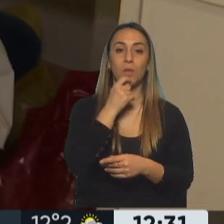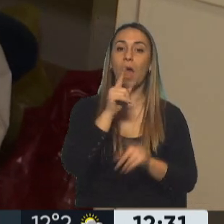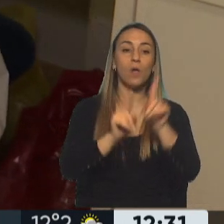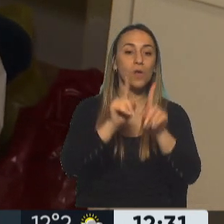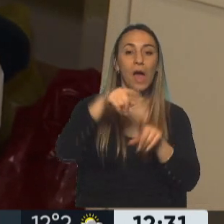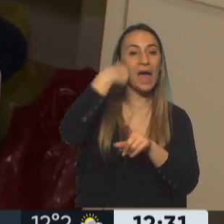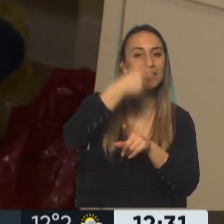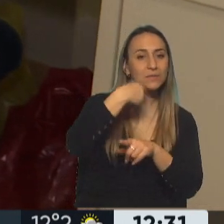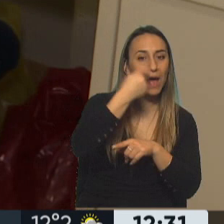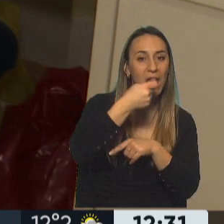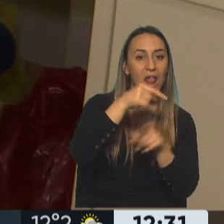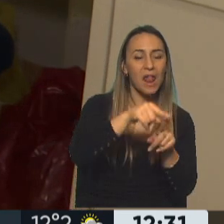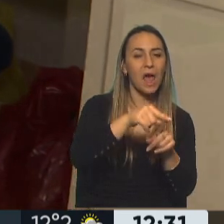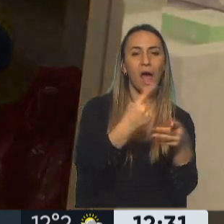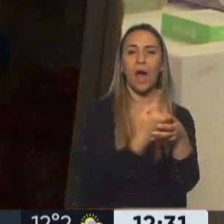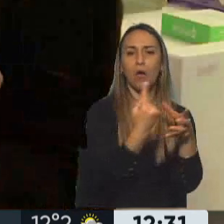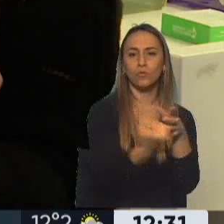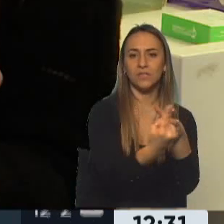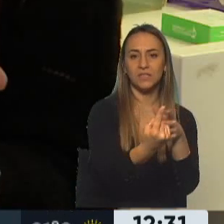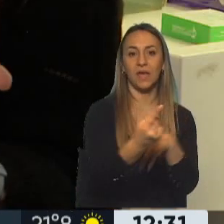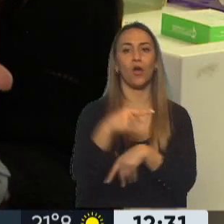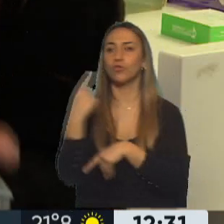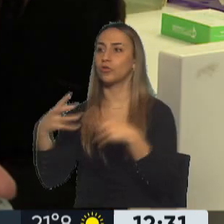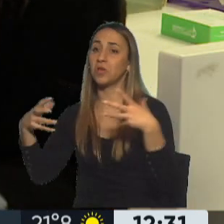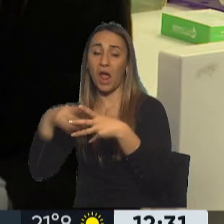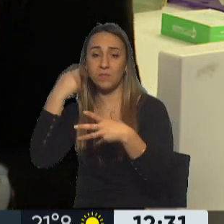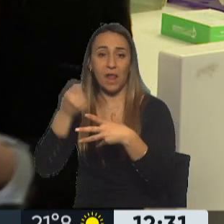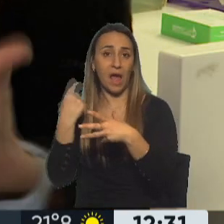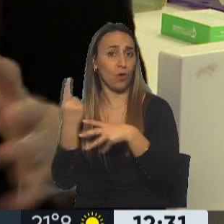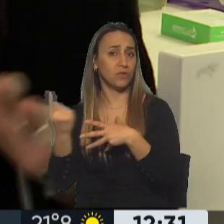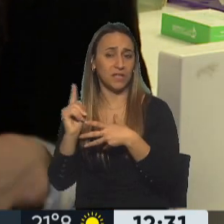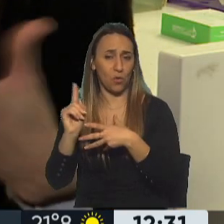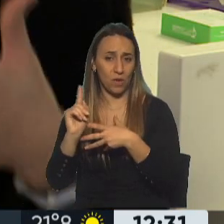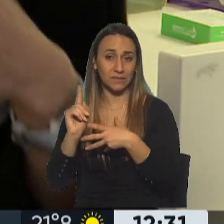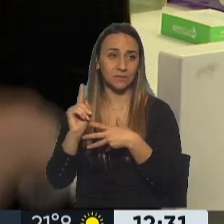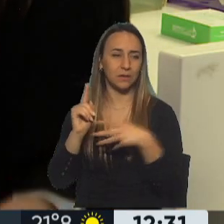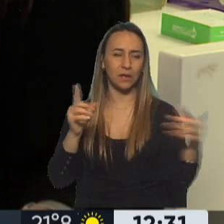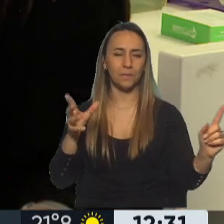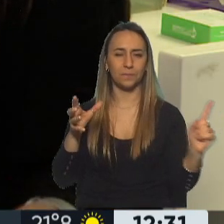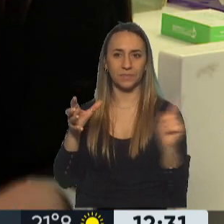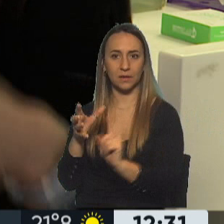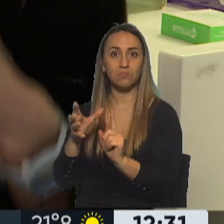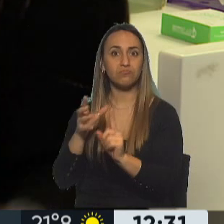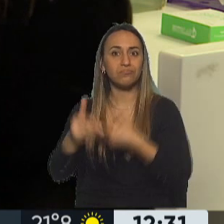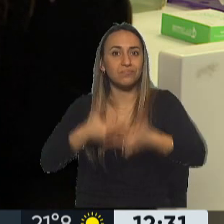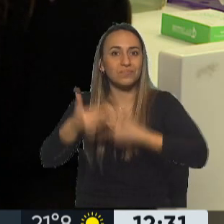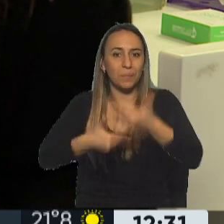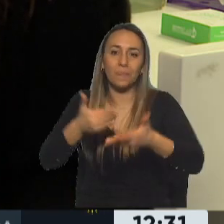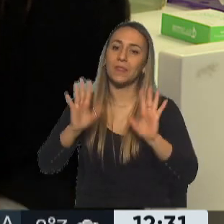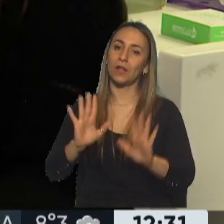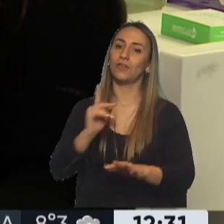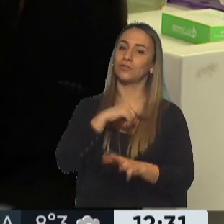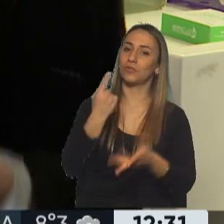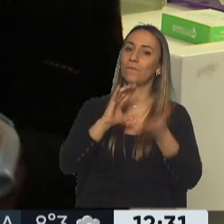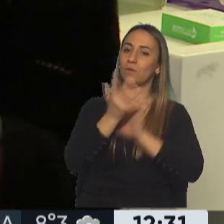con no autistas, se les recupera el fenotipo. Entonces, de nuevo, nosotros trabajamos con ciencia básica, modelos